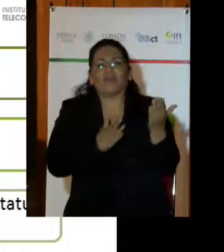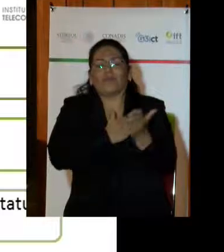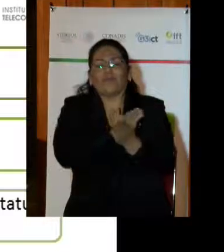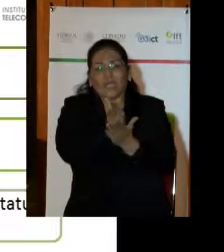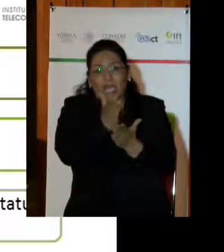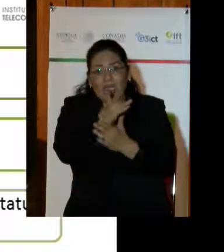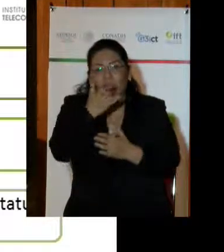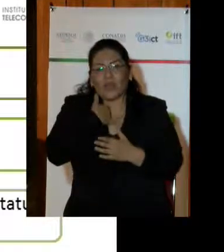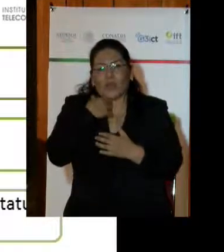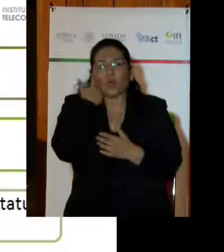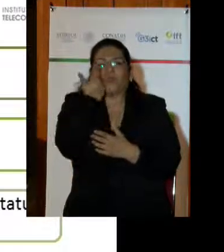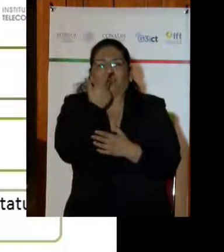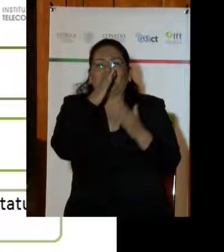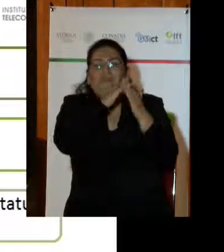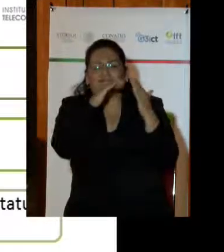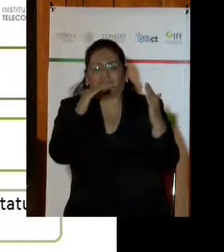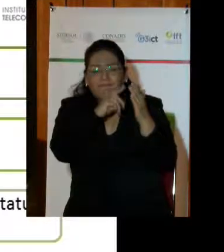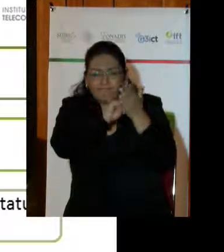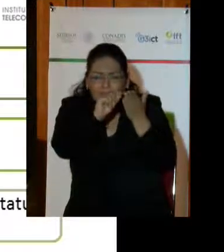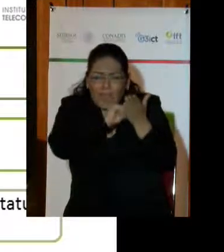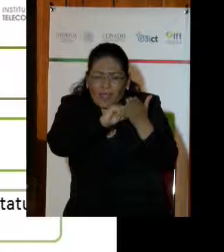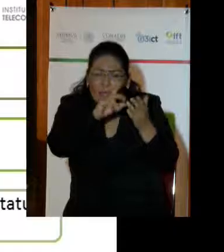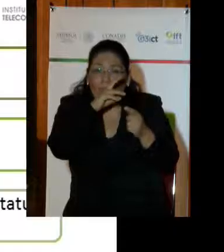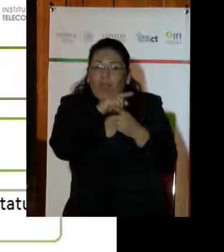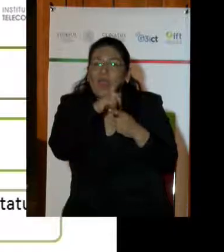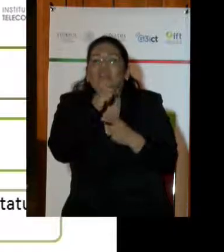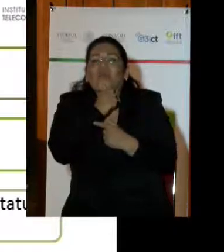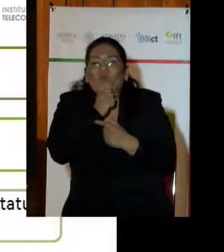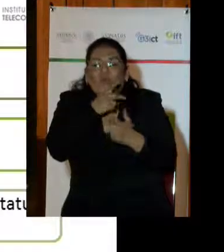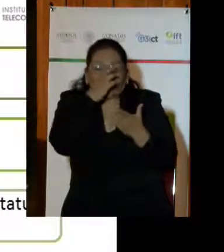que quiero subrayar que están todavía en análisis,